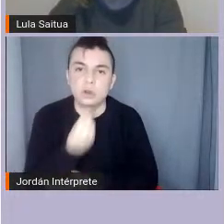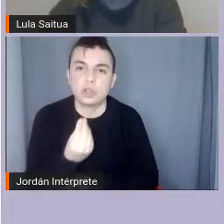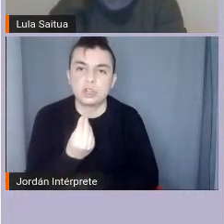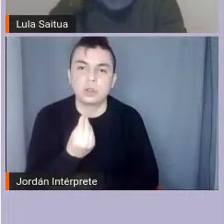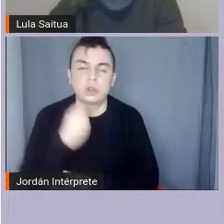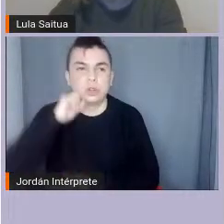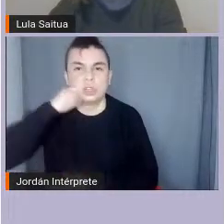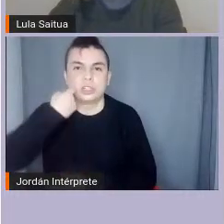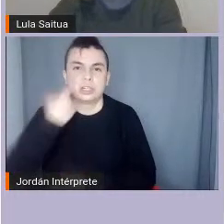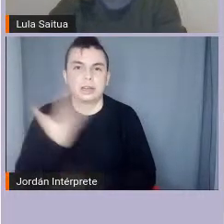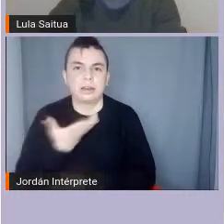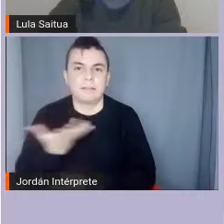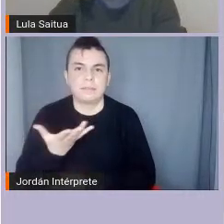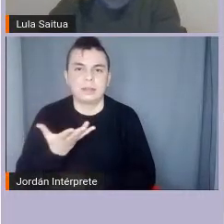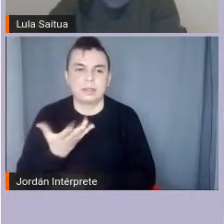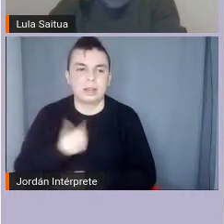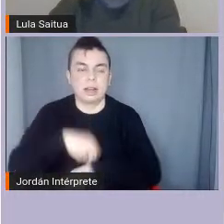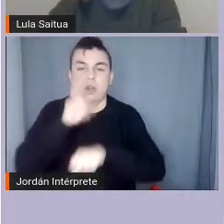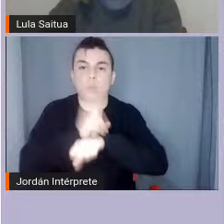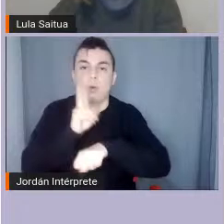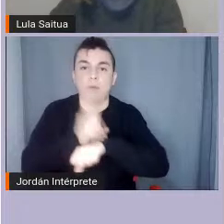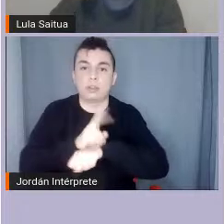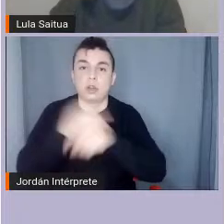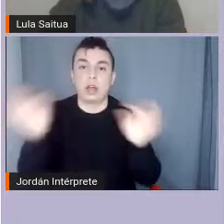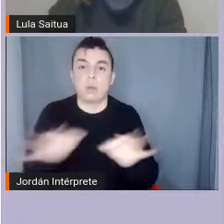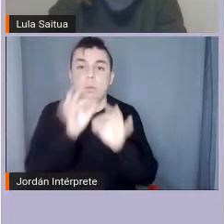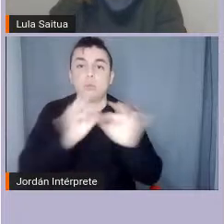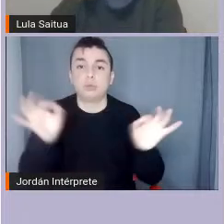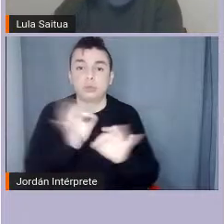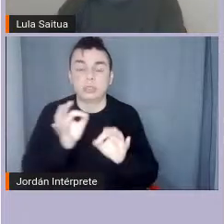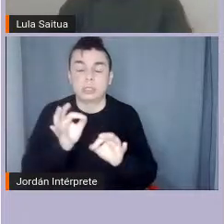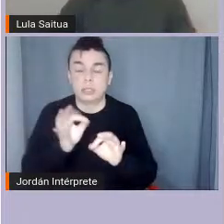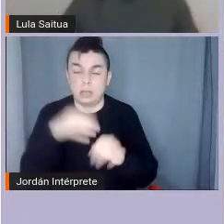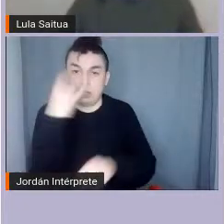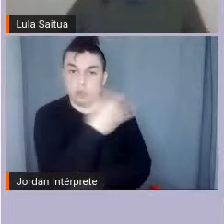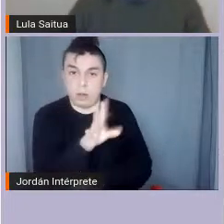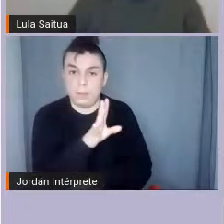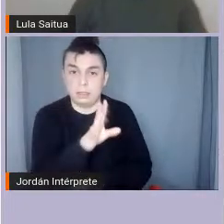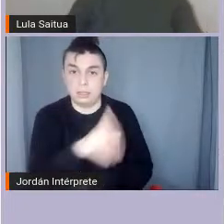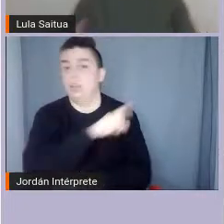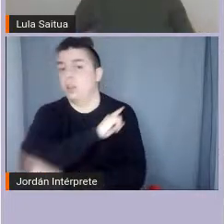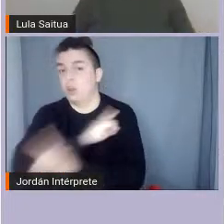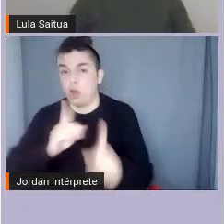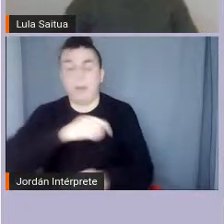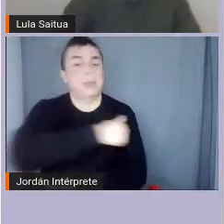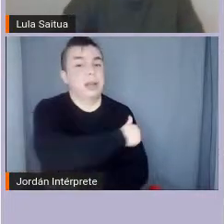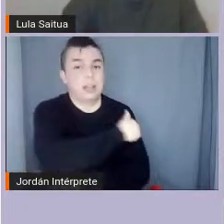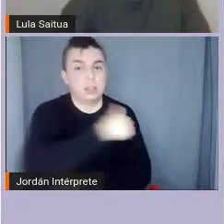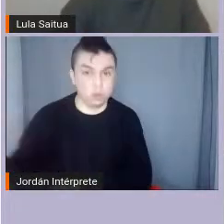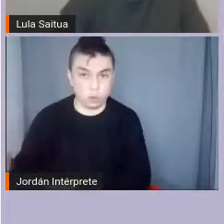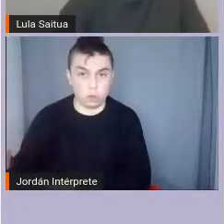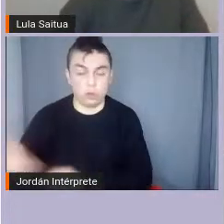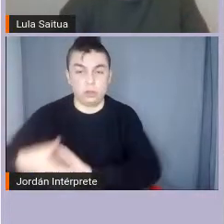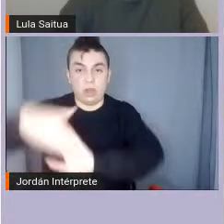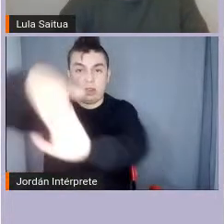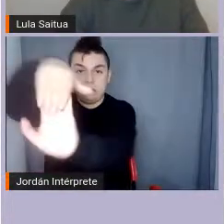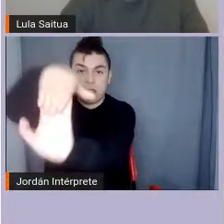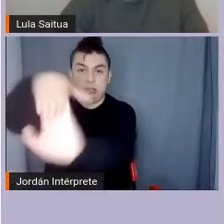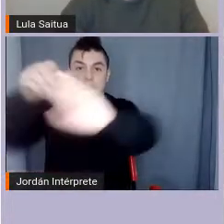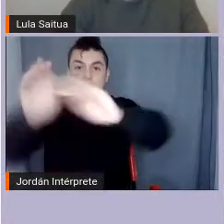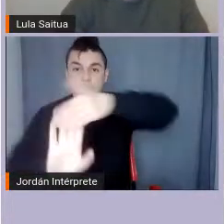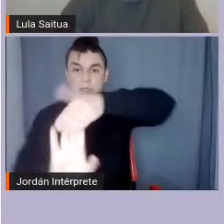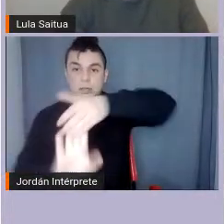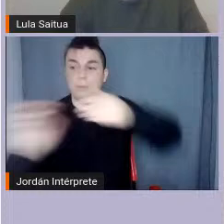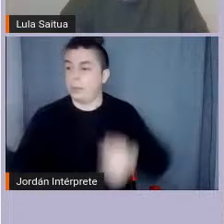una actividad de los profesores de música, es una actividad de todos. Elongar. Aquí, para activar